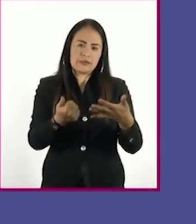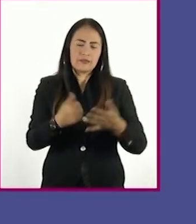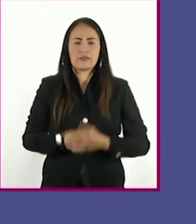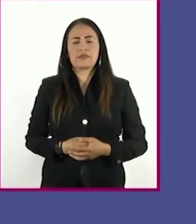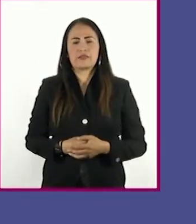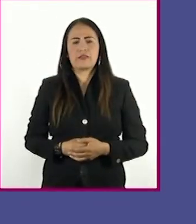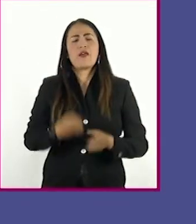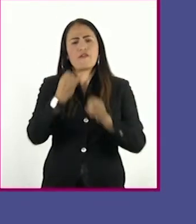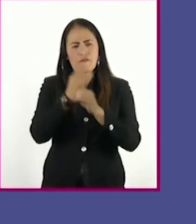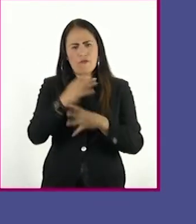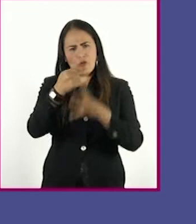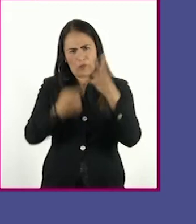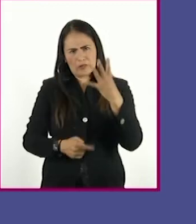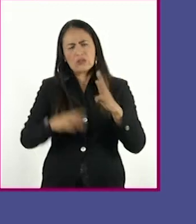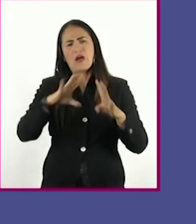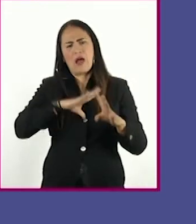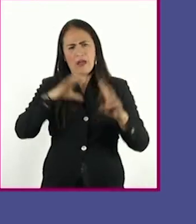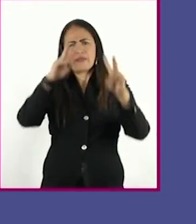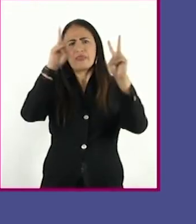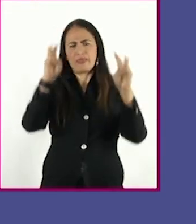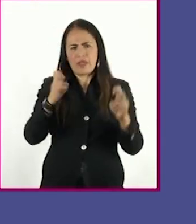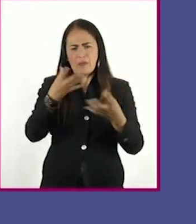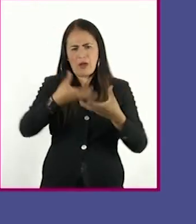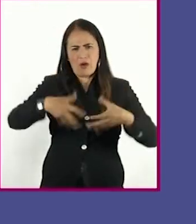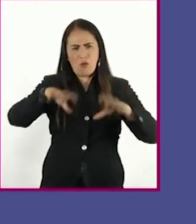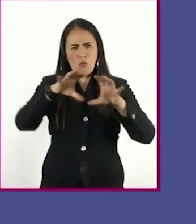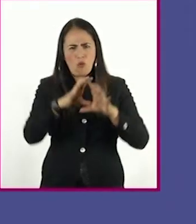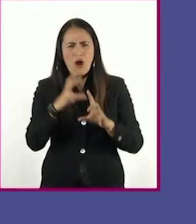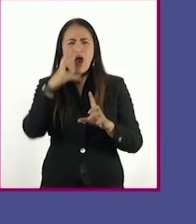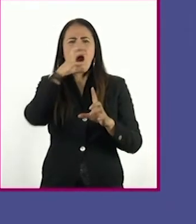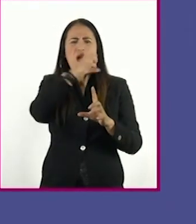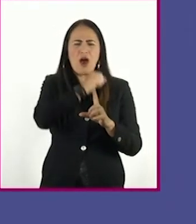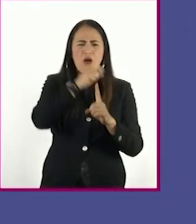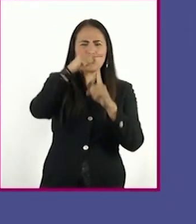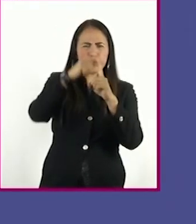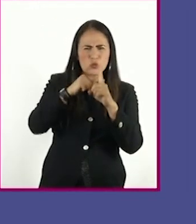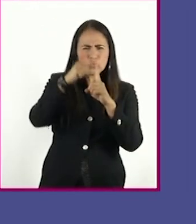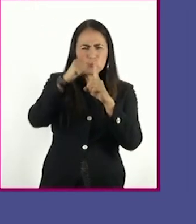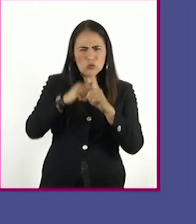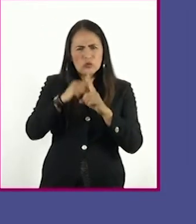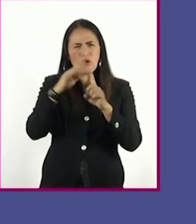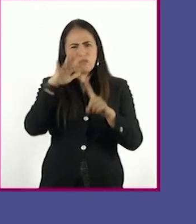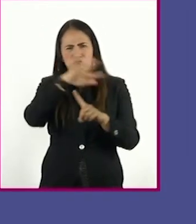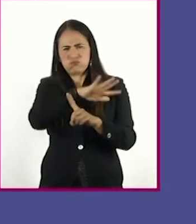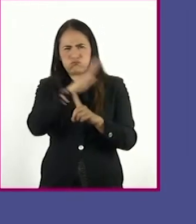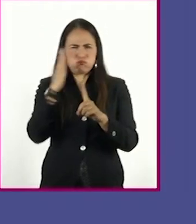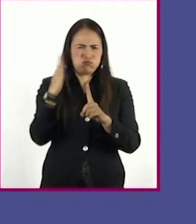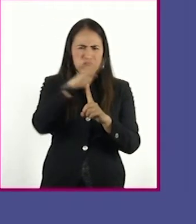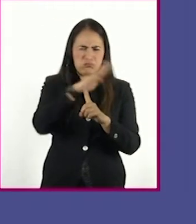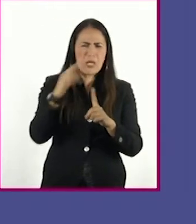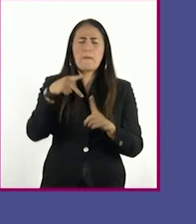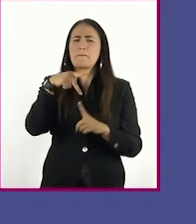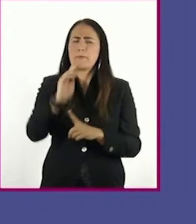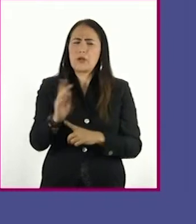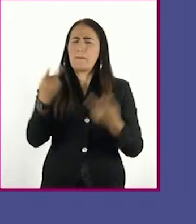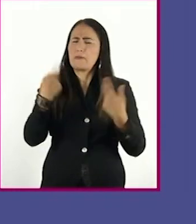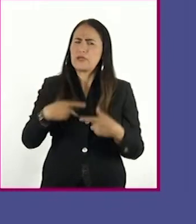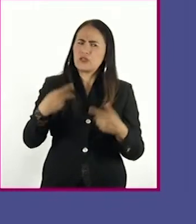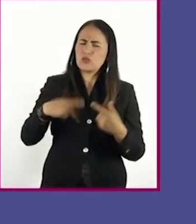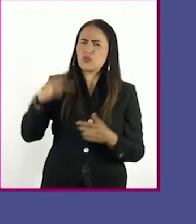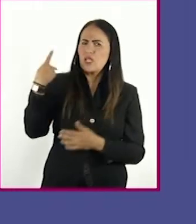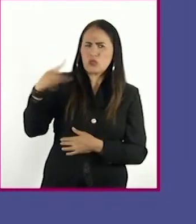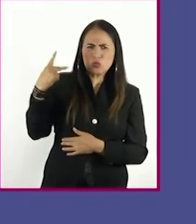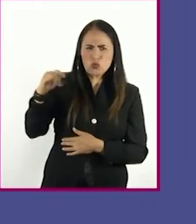información acerca del calentamiento global y el cambio climático, pero ¿cómo podemos identificar la postura de un autor y